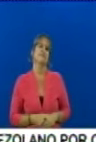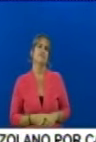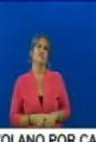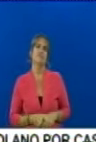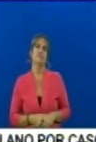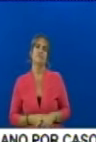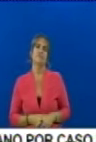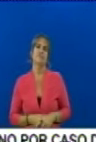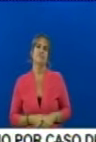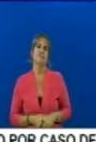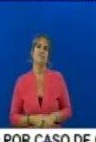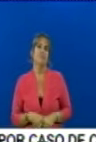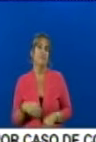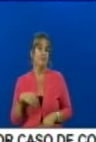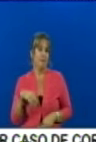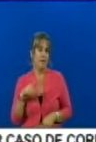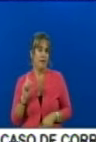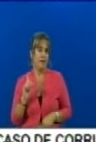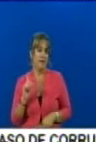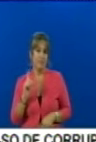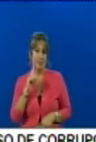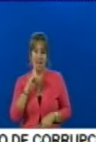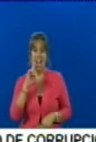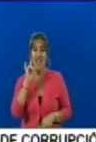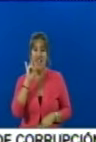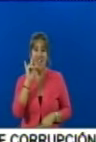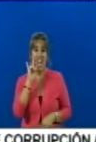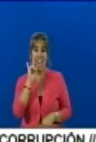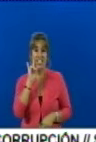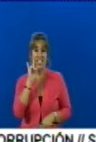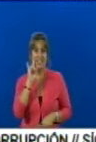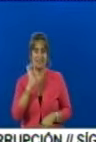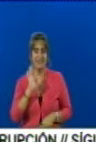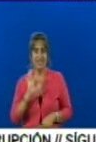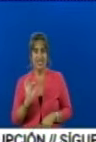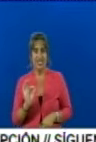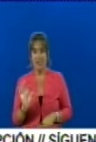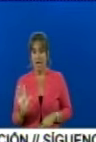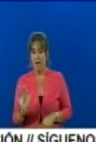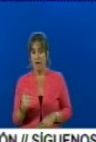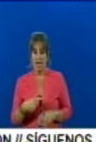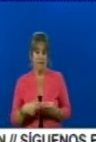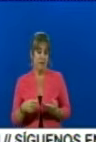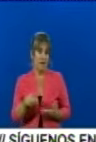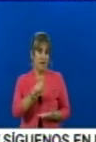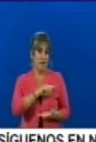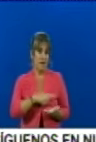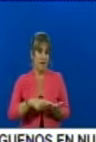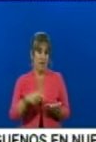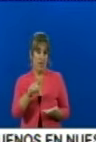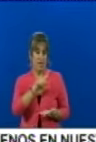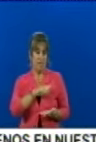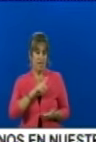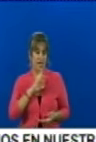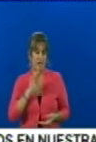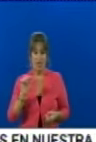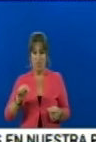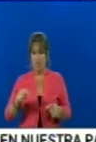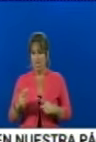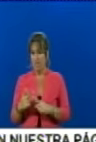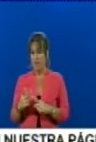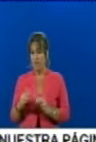de Teletuquino. A ver, tema leche en polvo. La leche en polvo, como anunciamos la semana pasada, en el contacto que tuvimos aquí en el